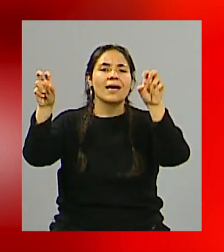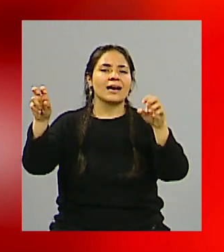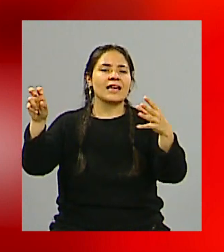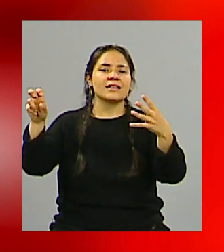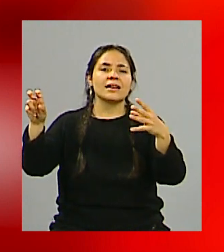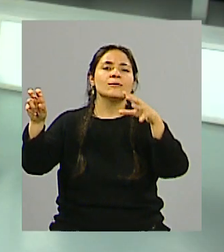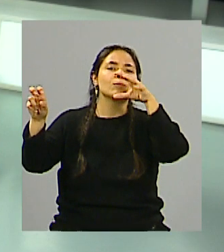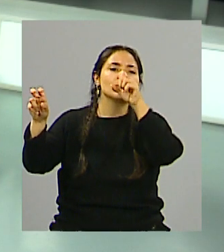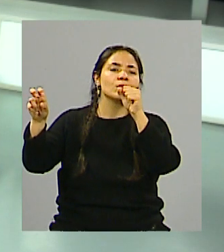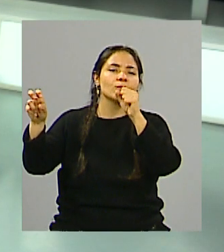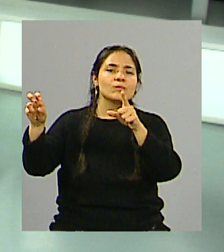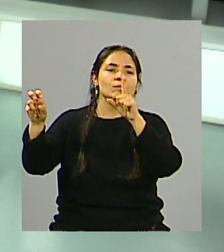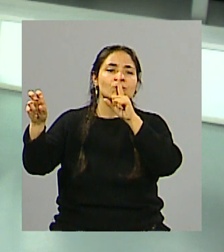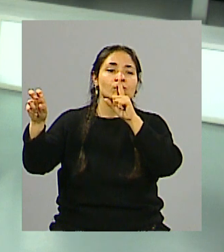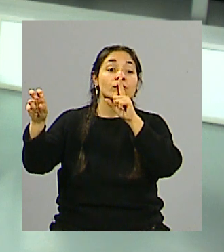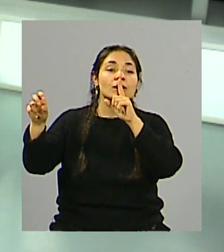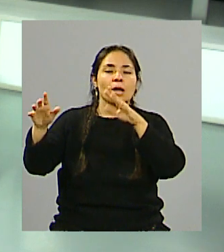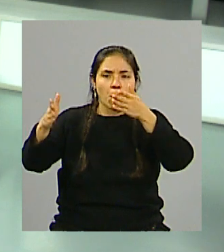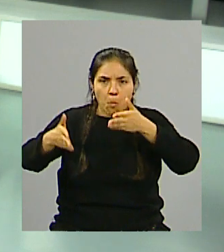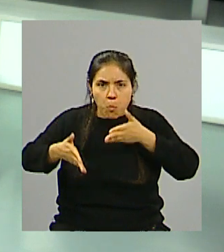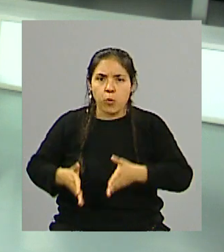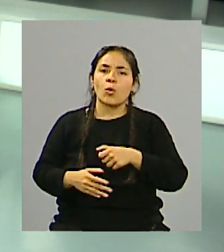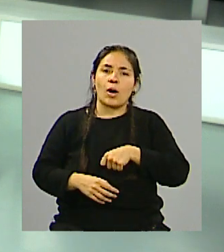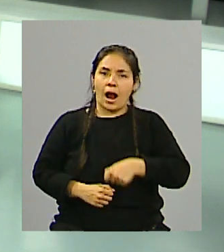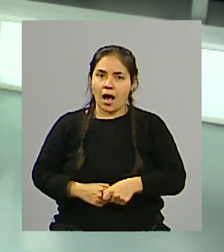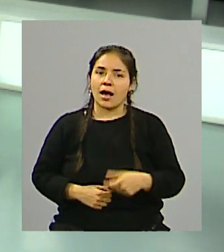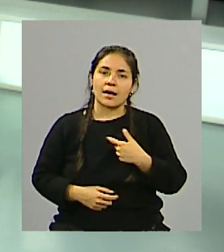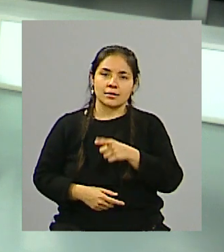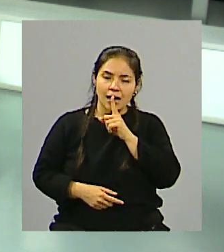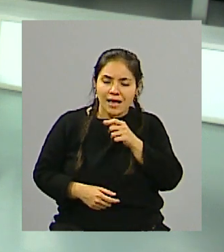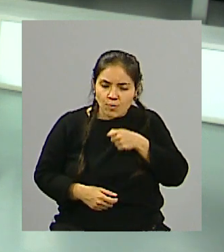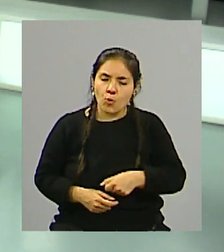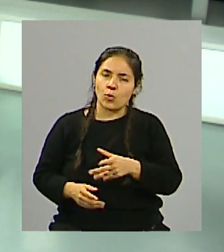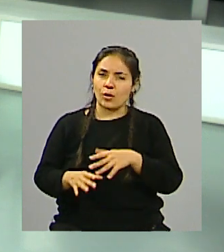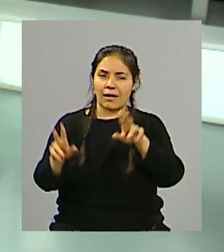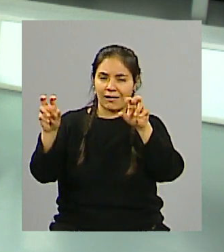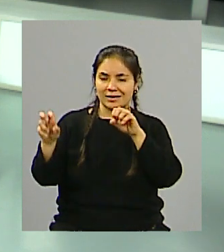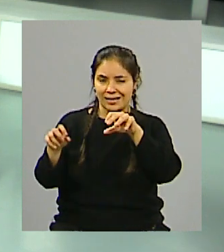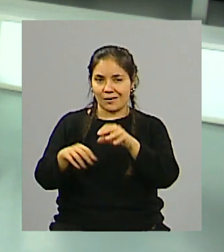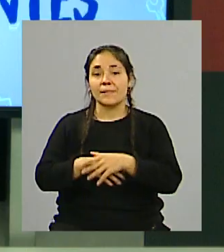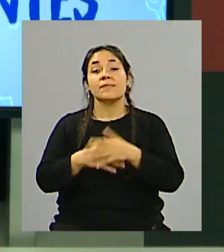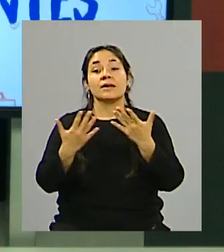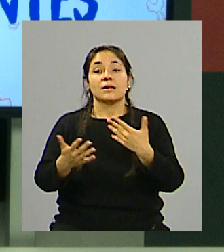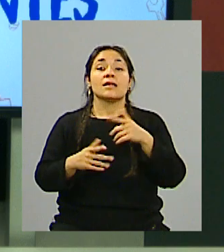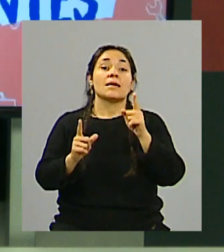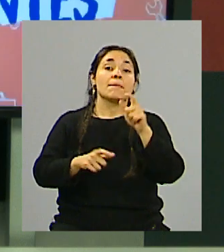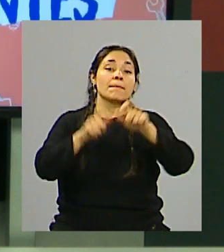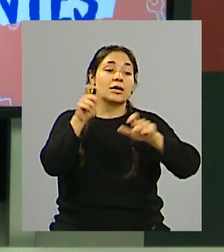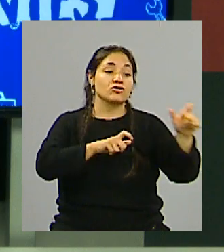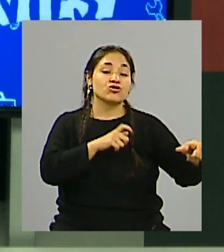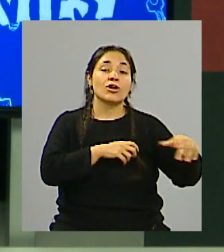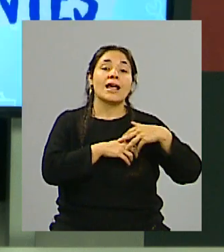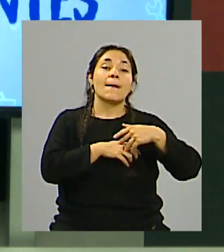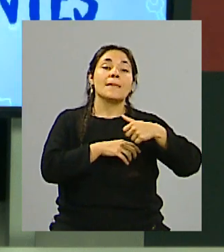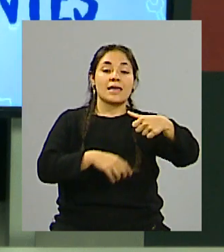poco la propuesta para convocar a las mujeres, a las familias, a las personas con otras identidades que estén atravesando procesos de